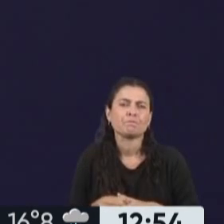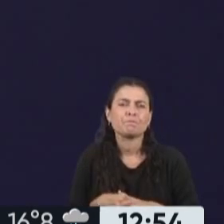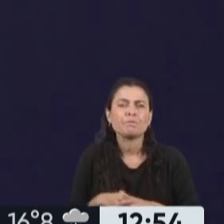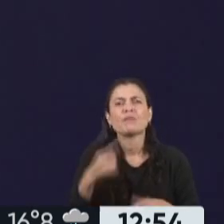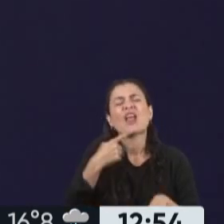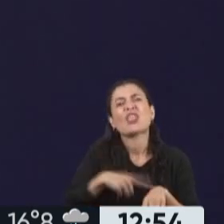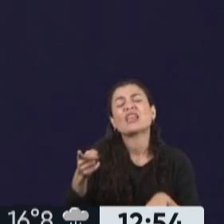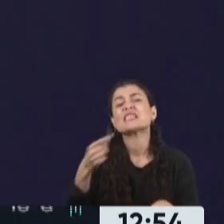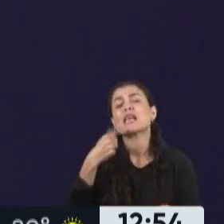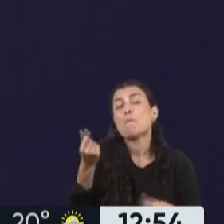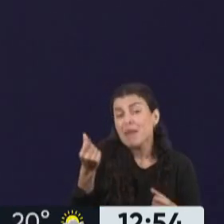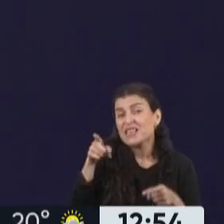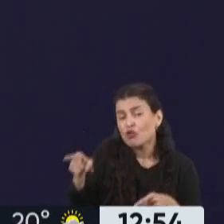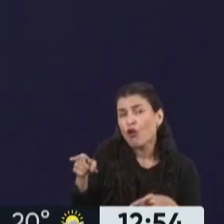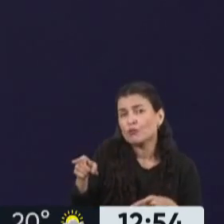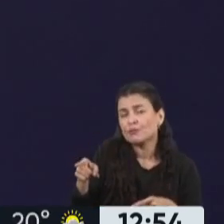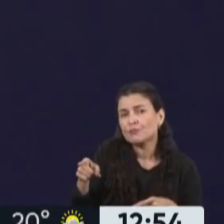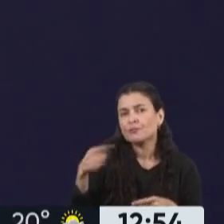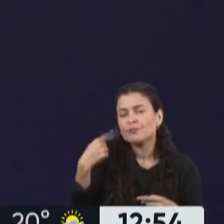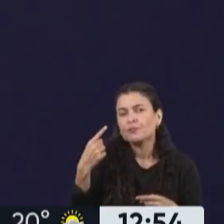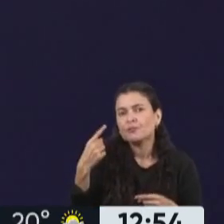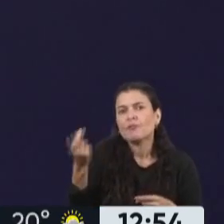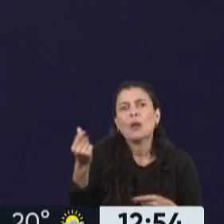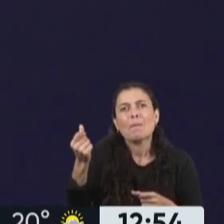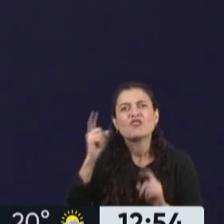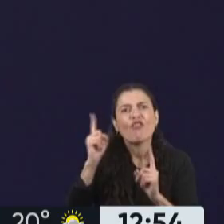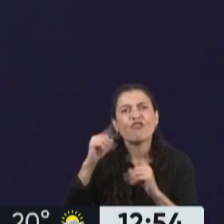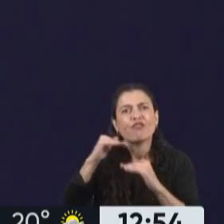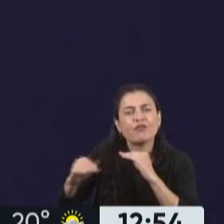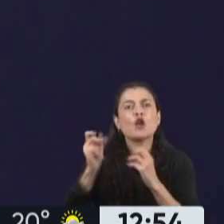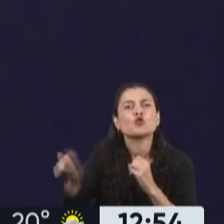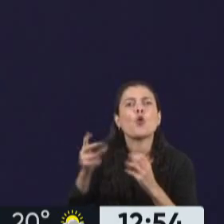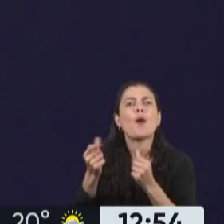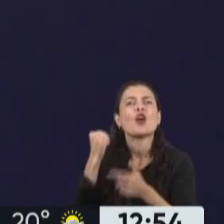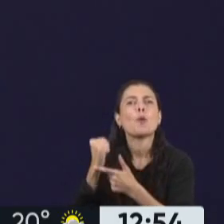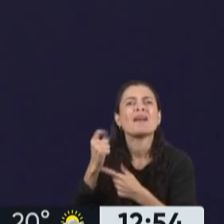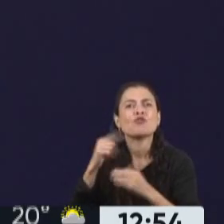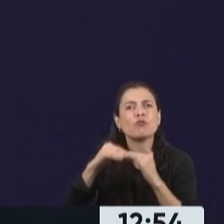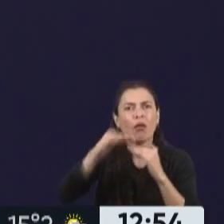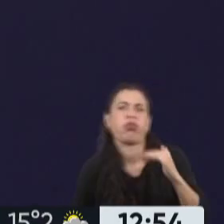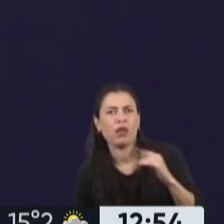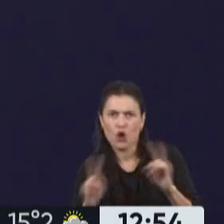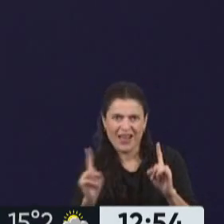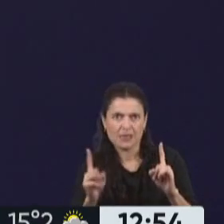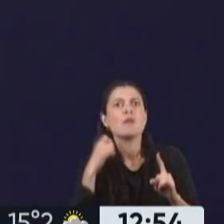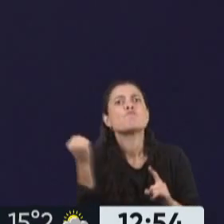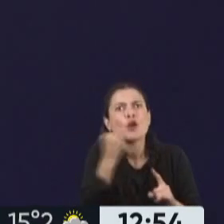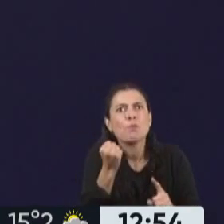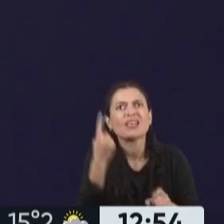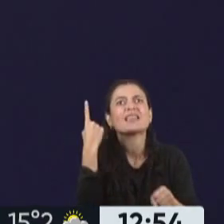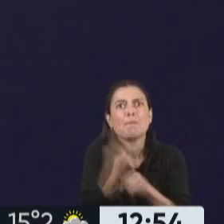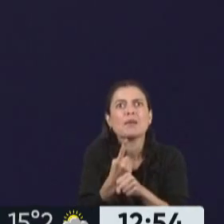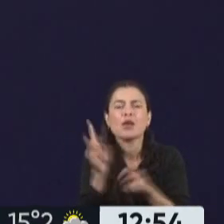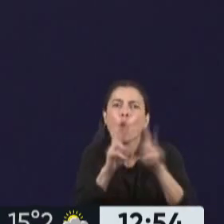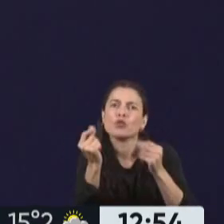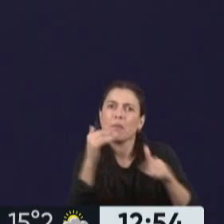del tiempo la expectativa de que pierda valor desaparece. Por eso es que es muy importante. La